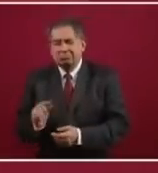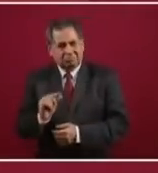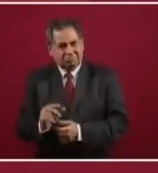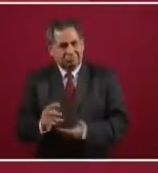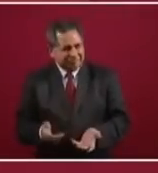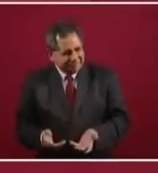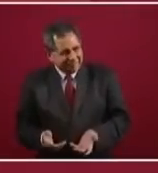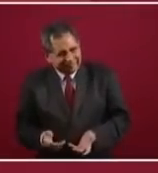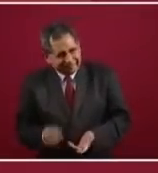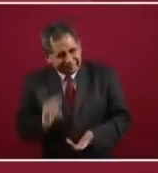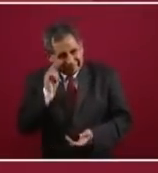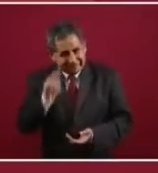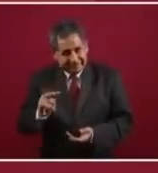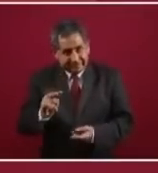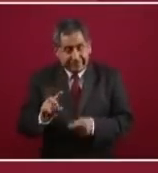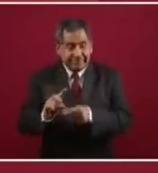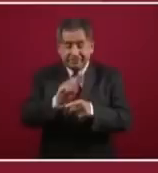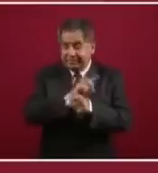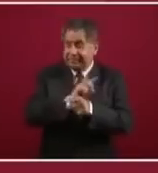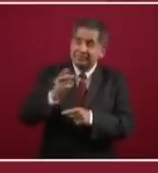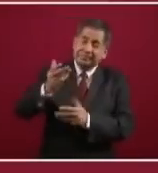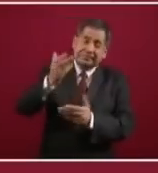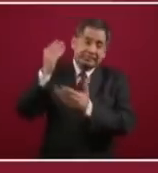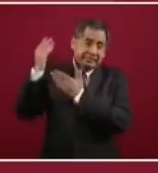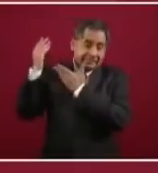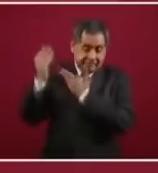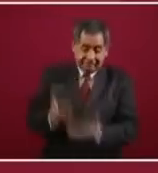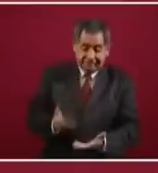desde la llegada, ¿no?,